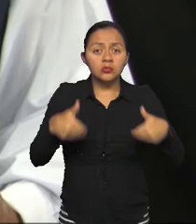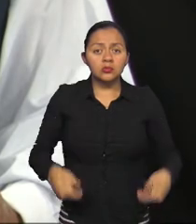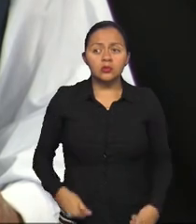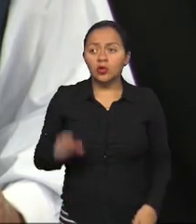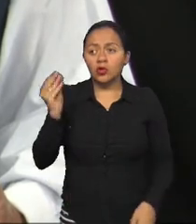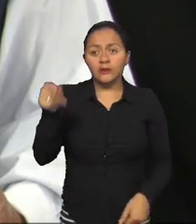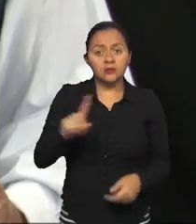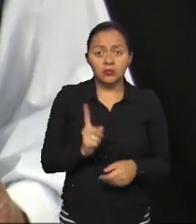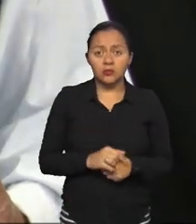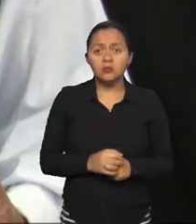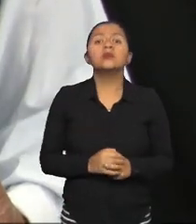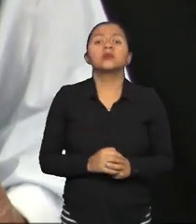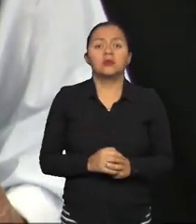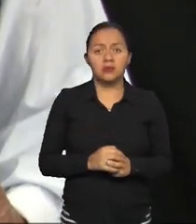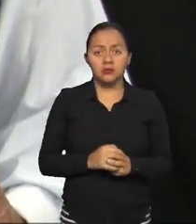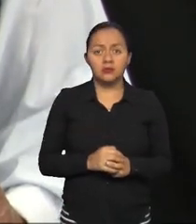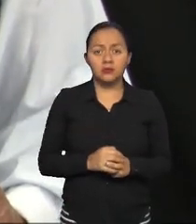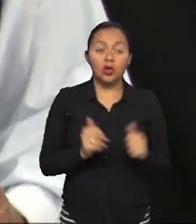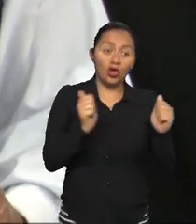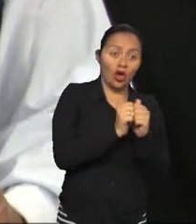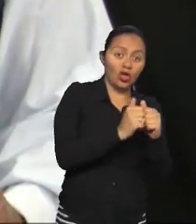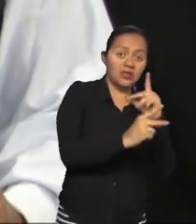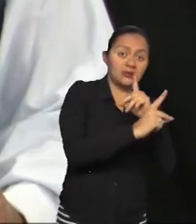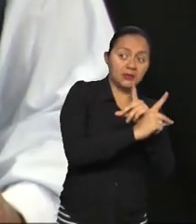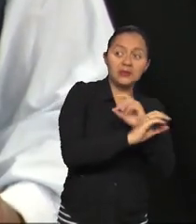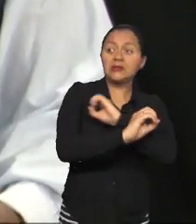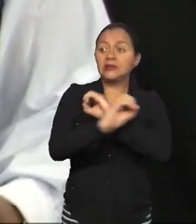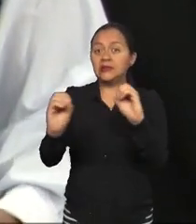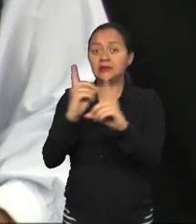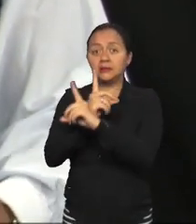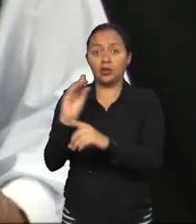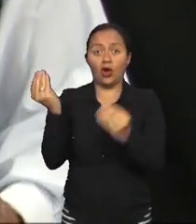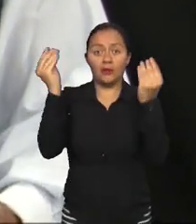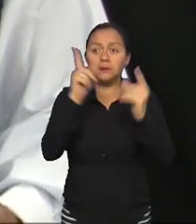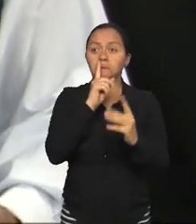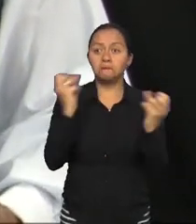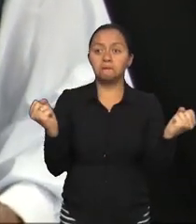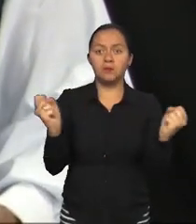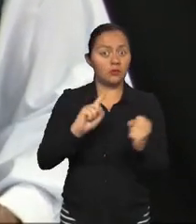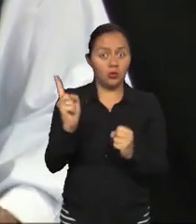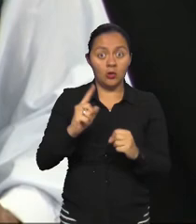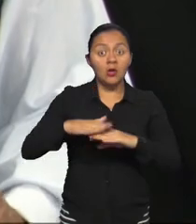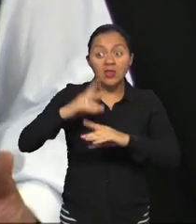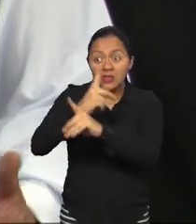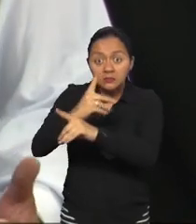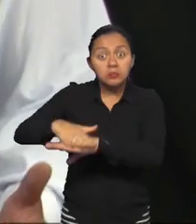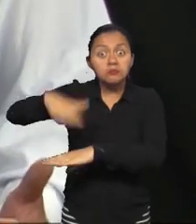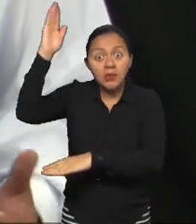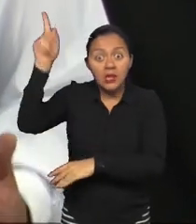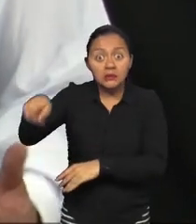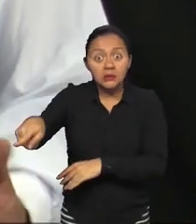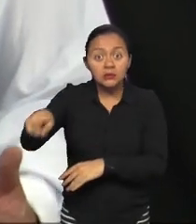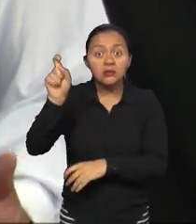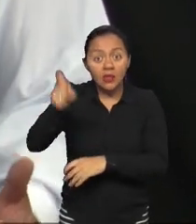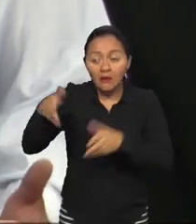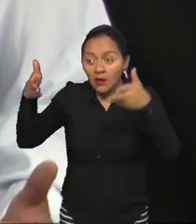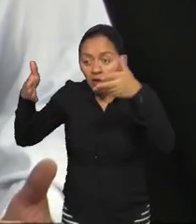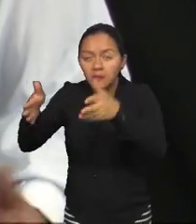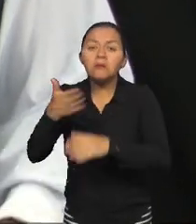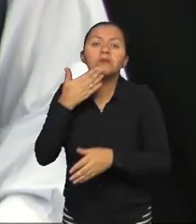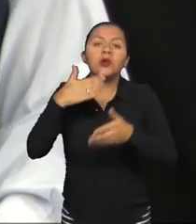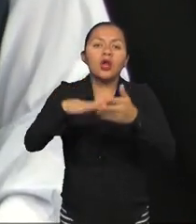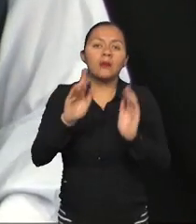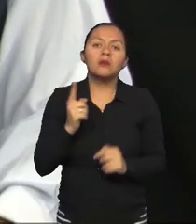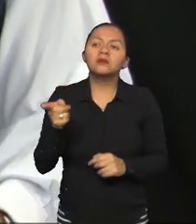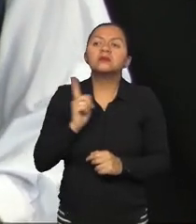jóvenes. Con y sin discapacidad, con discapacidades mucho más grandes todavía. Ellos temen, no sé si, ellos temen, por ejemplo, no